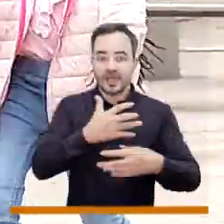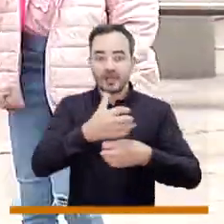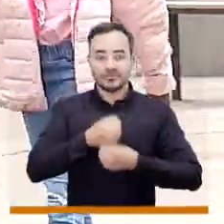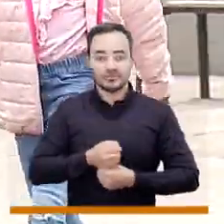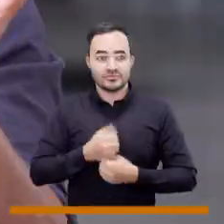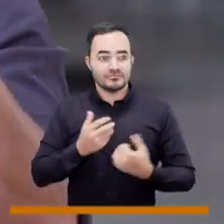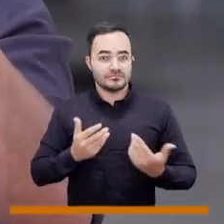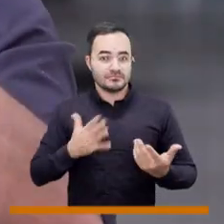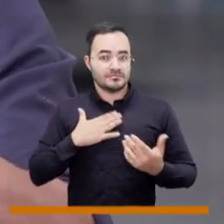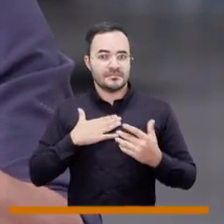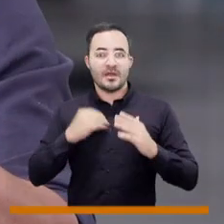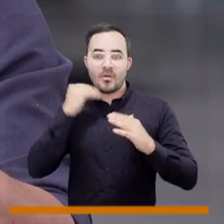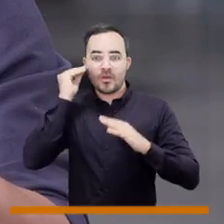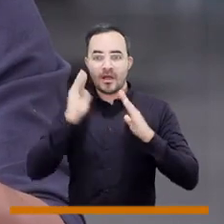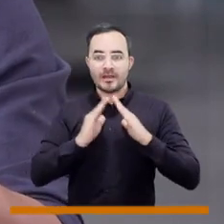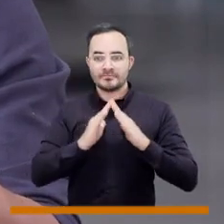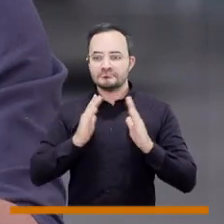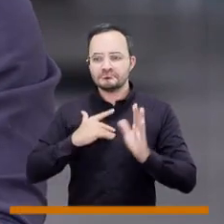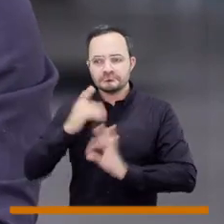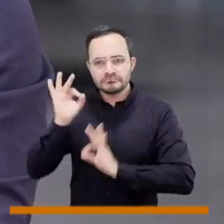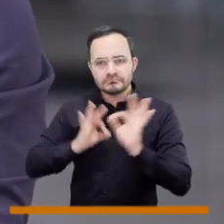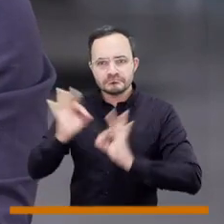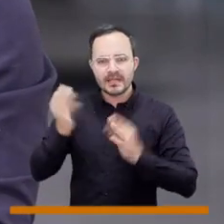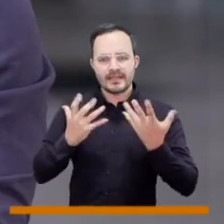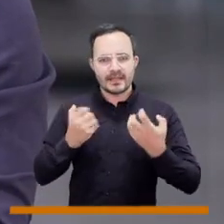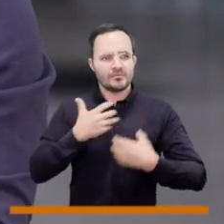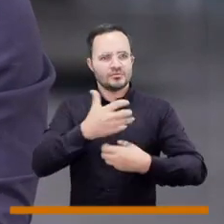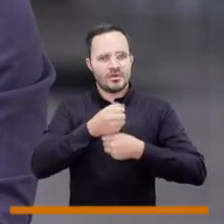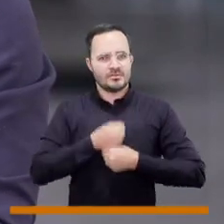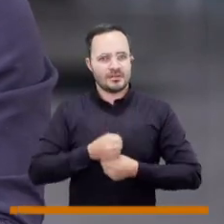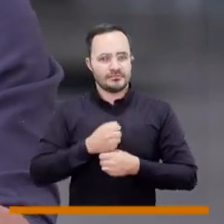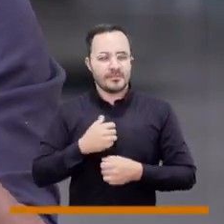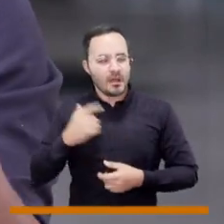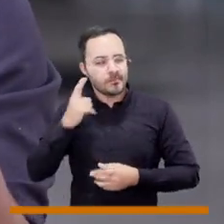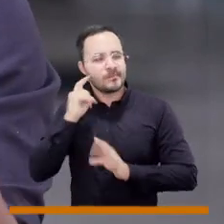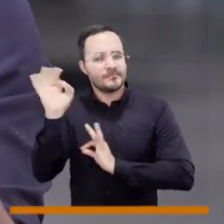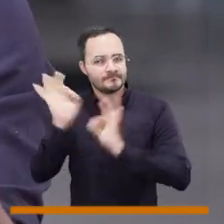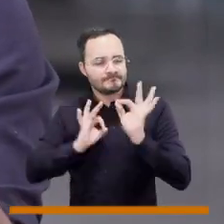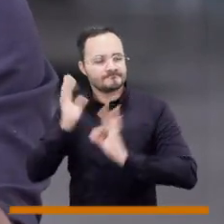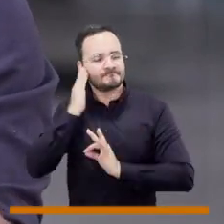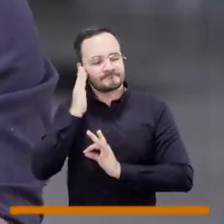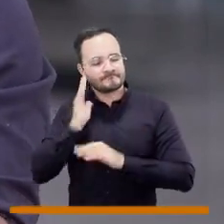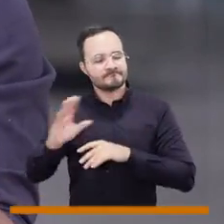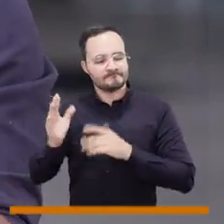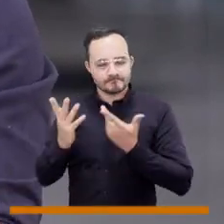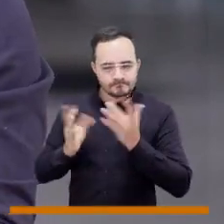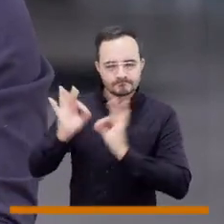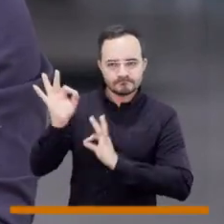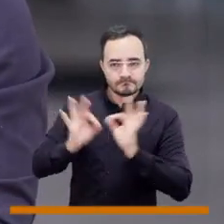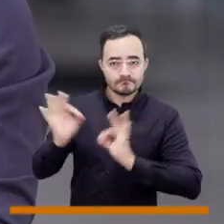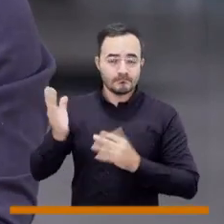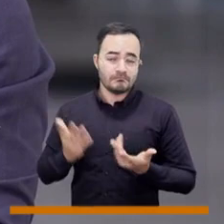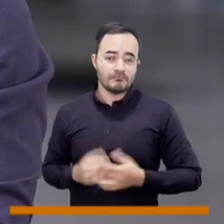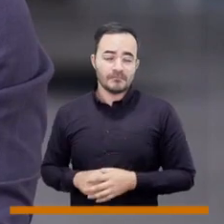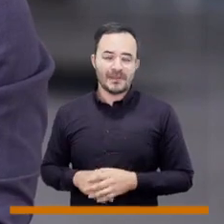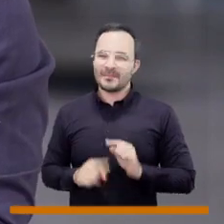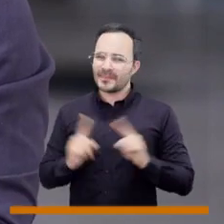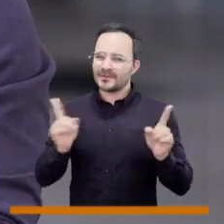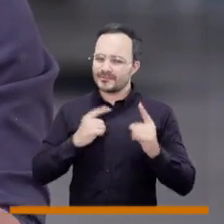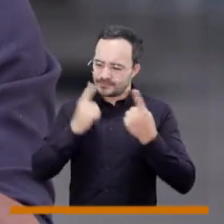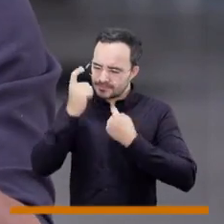para adoptar en nuestra familia, estamos preparándonos, pero algo que hemos visto